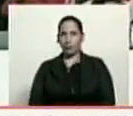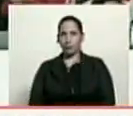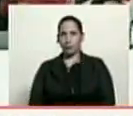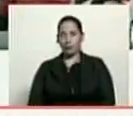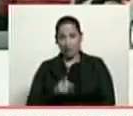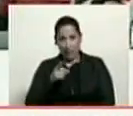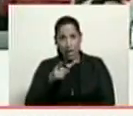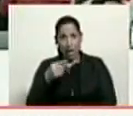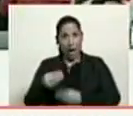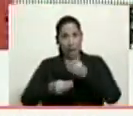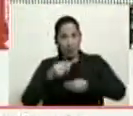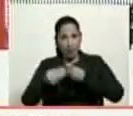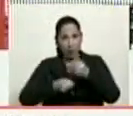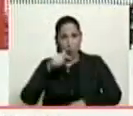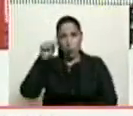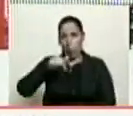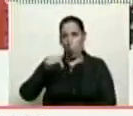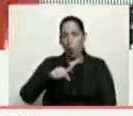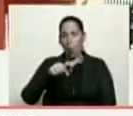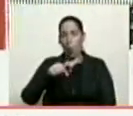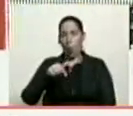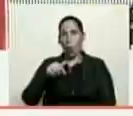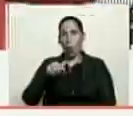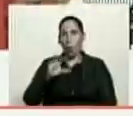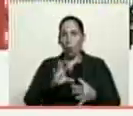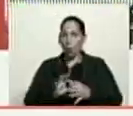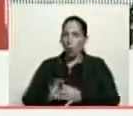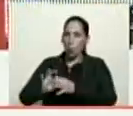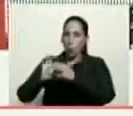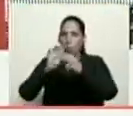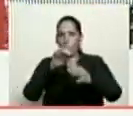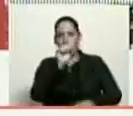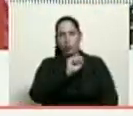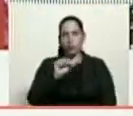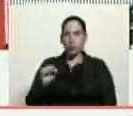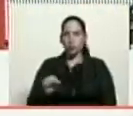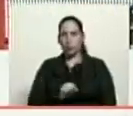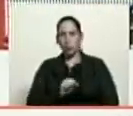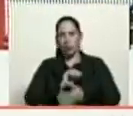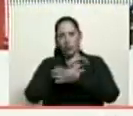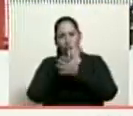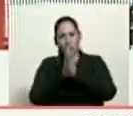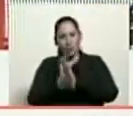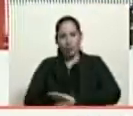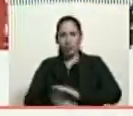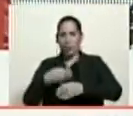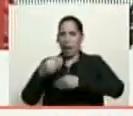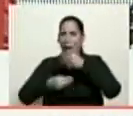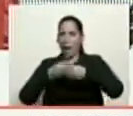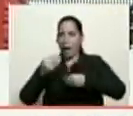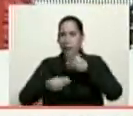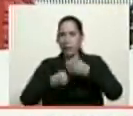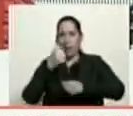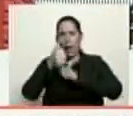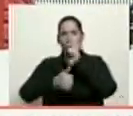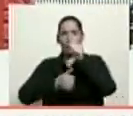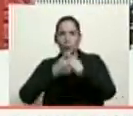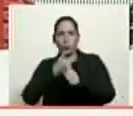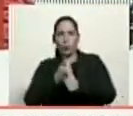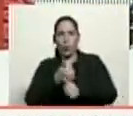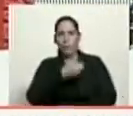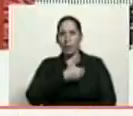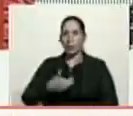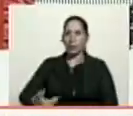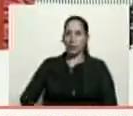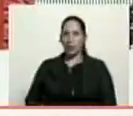Eso que están haciendo hoy con la UNASUR, destrozándola para hacer una asociación de presidentes de países